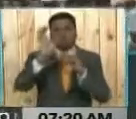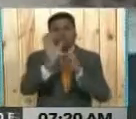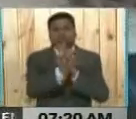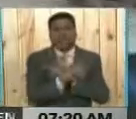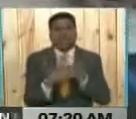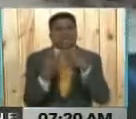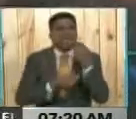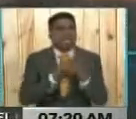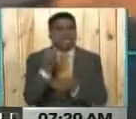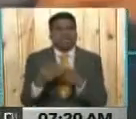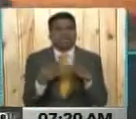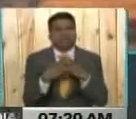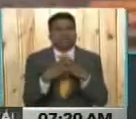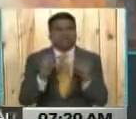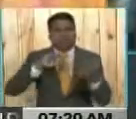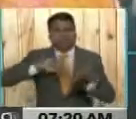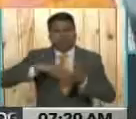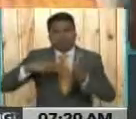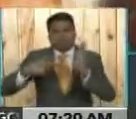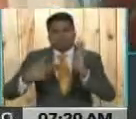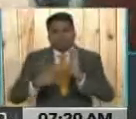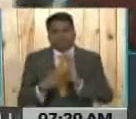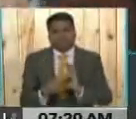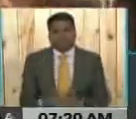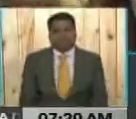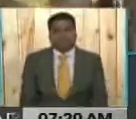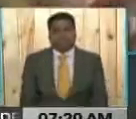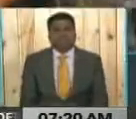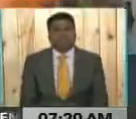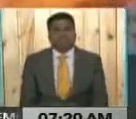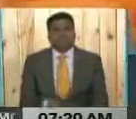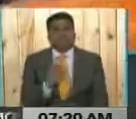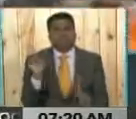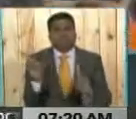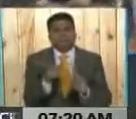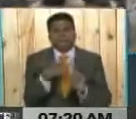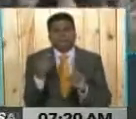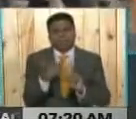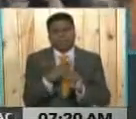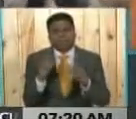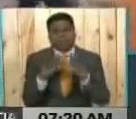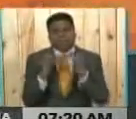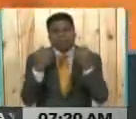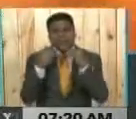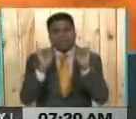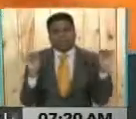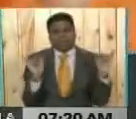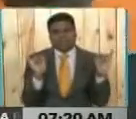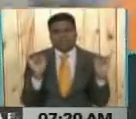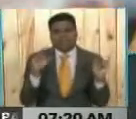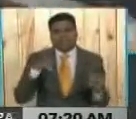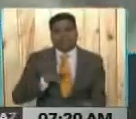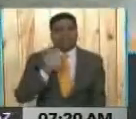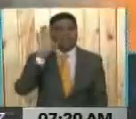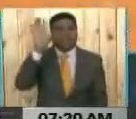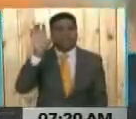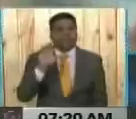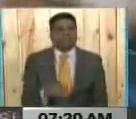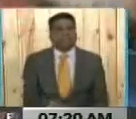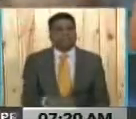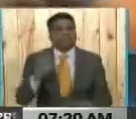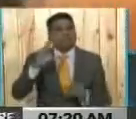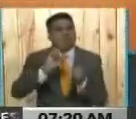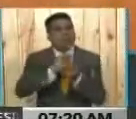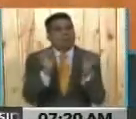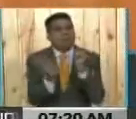cualquier concepto que esté allí fundamentado. Lo primero es que se busca la independencia de la patria. Esa independencia es un cambio de